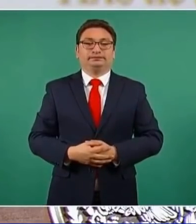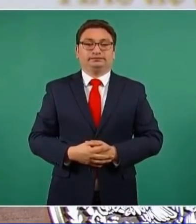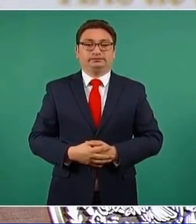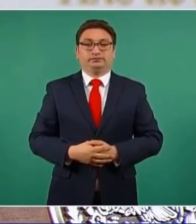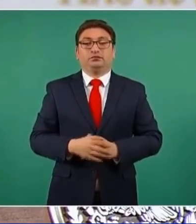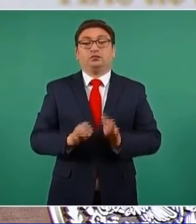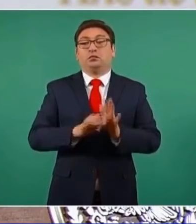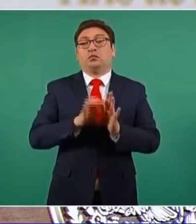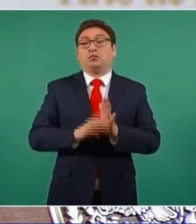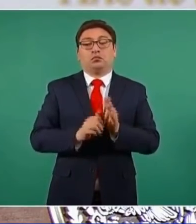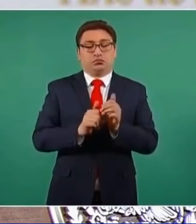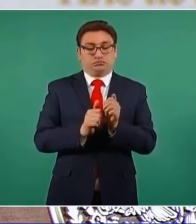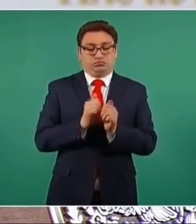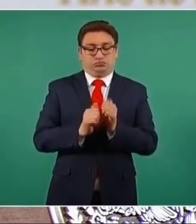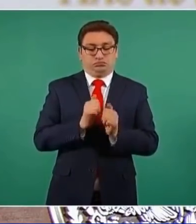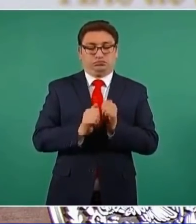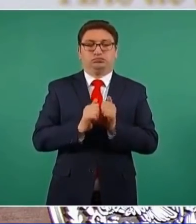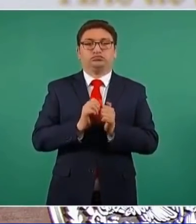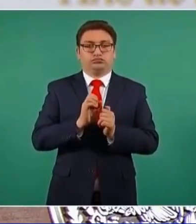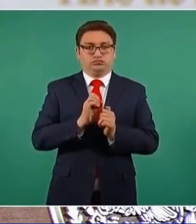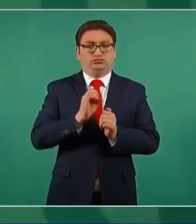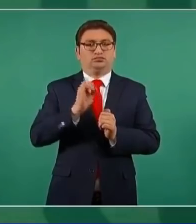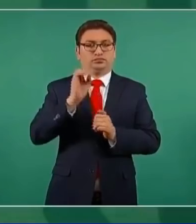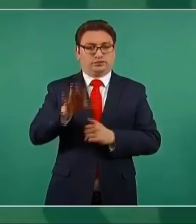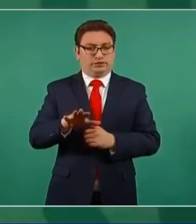mandar mensajes,